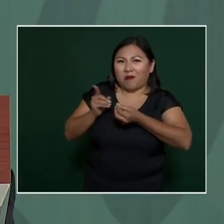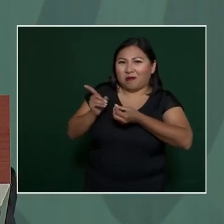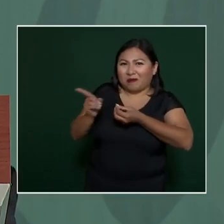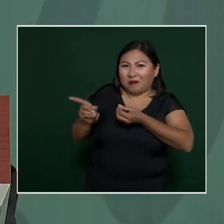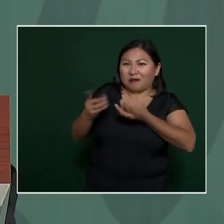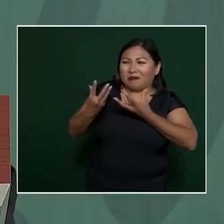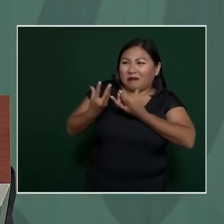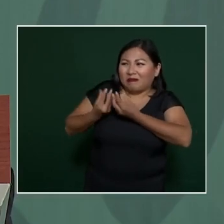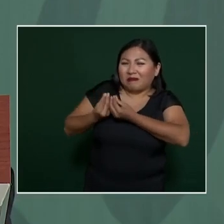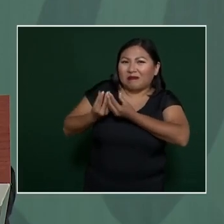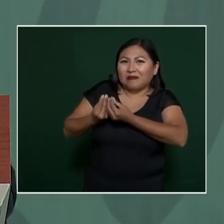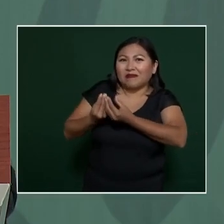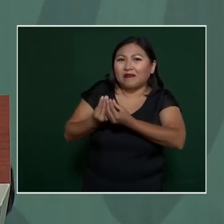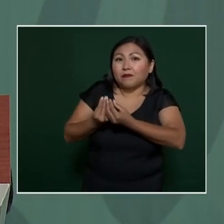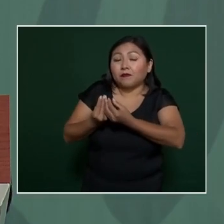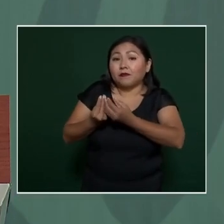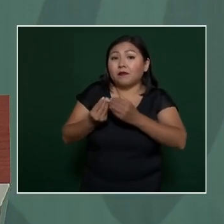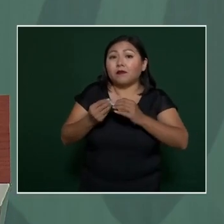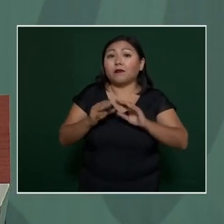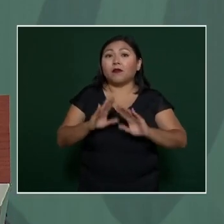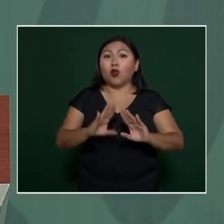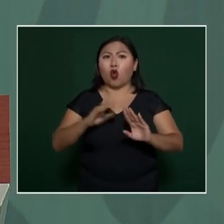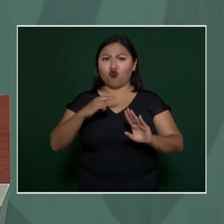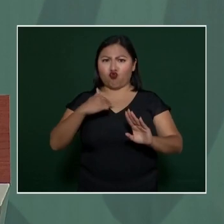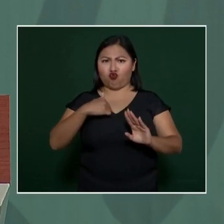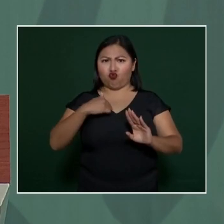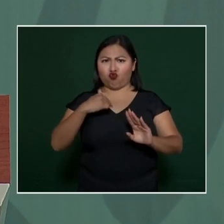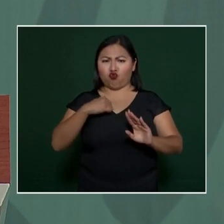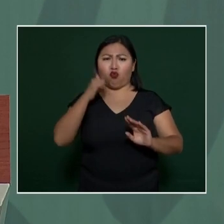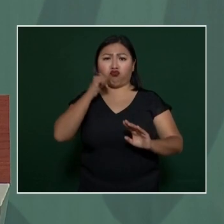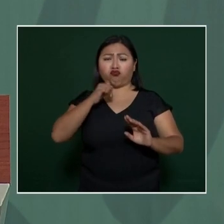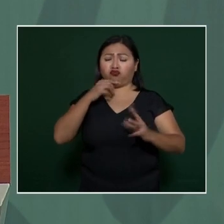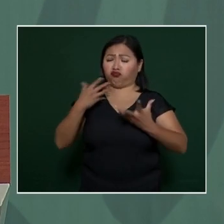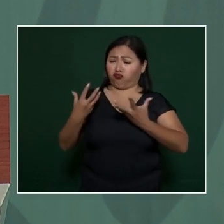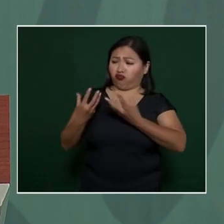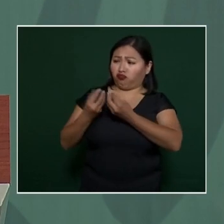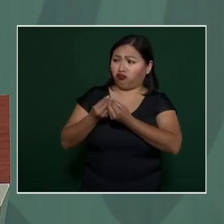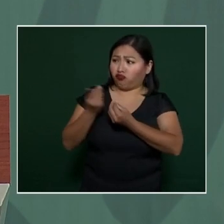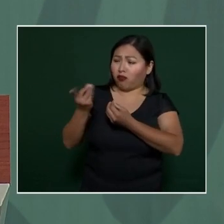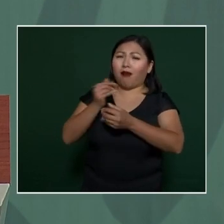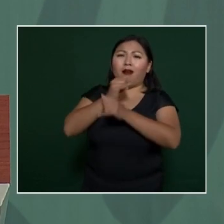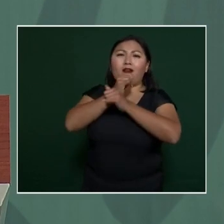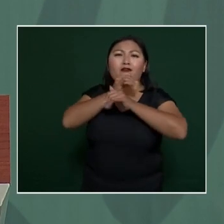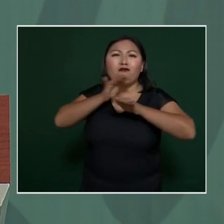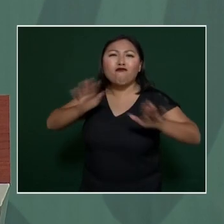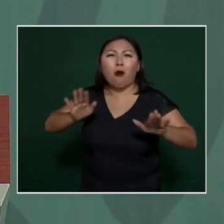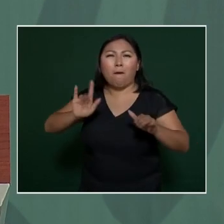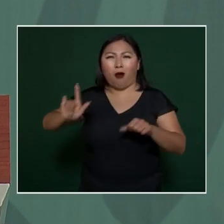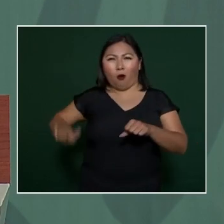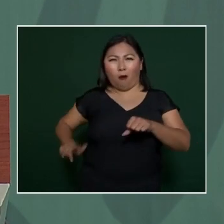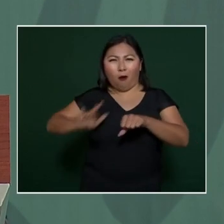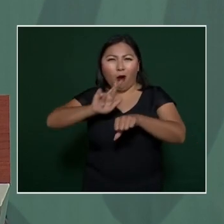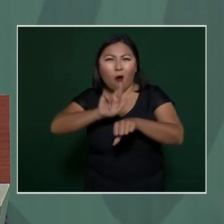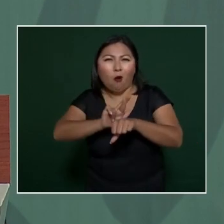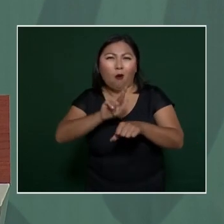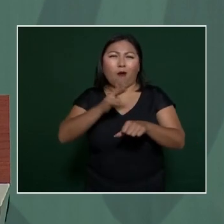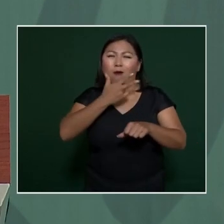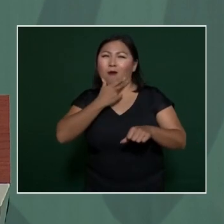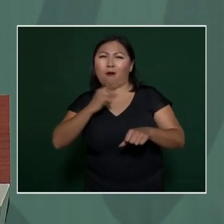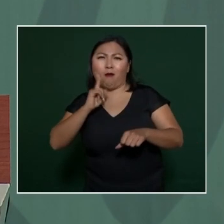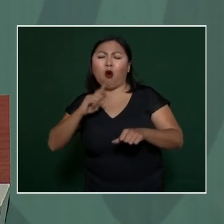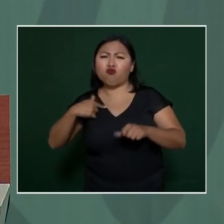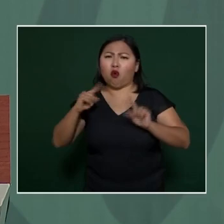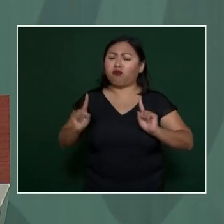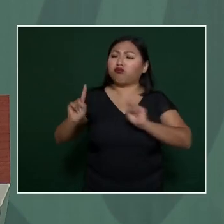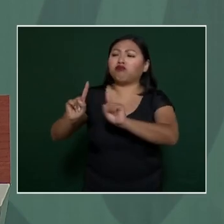acostumbro a participar en los informes de los gobernadores de las gobernadoras este es